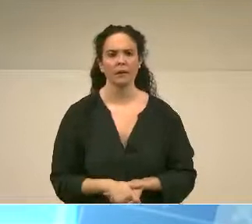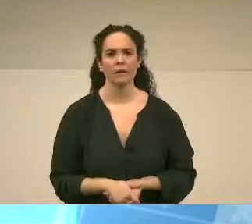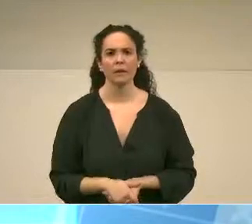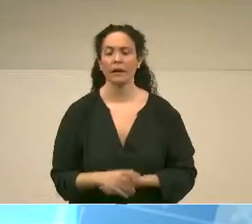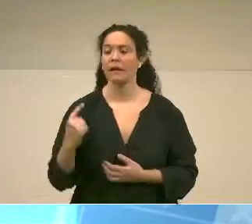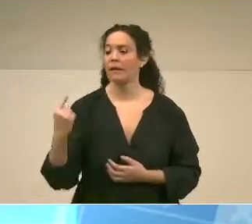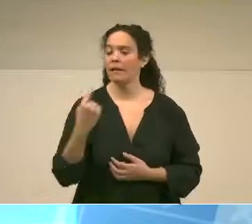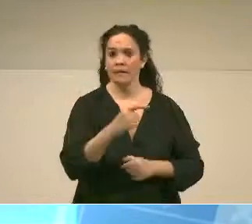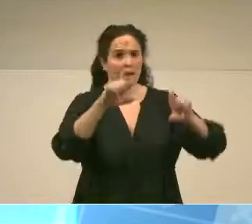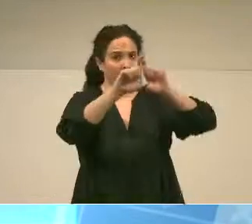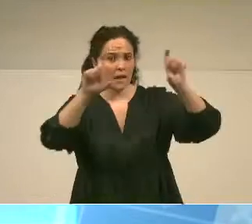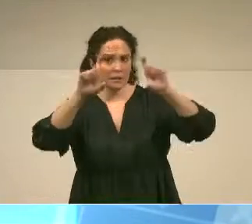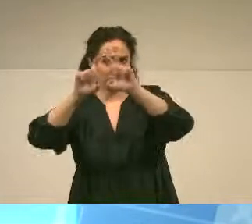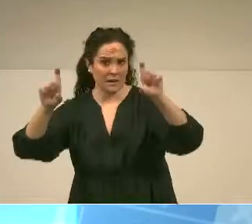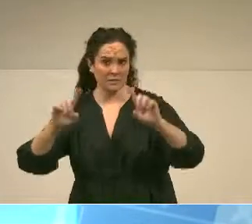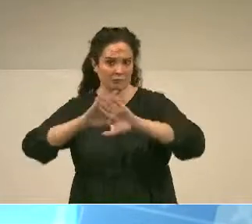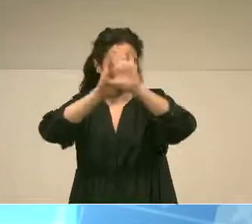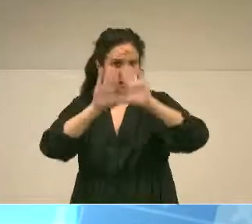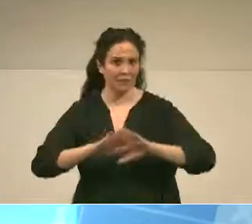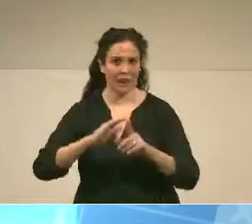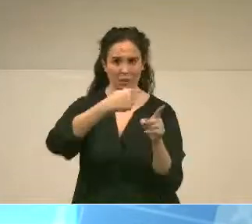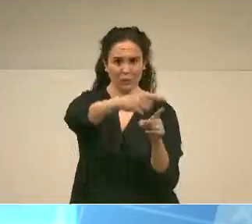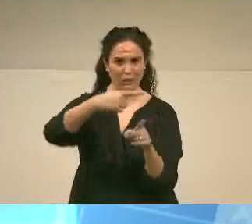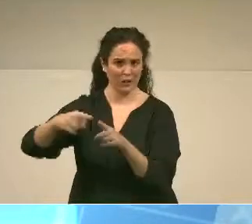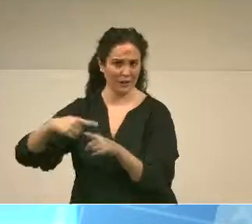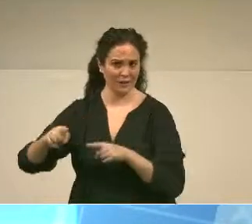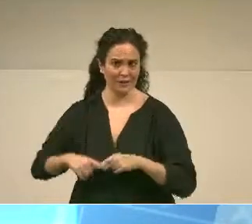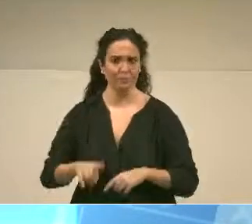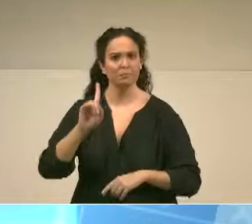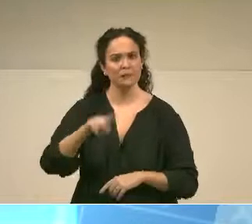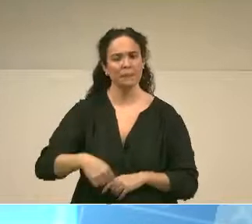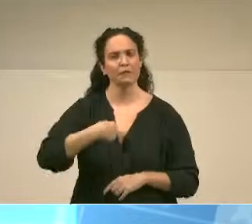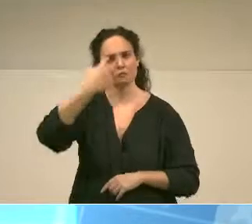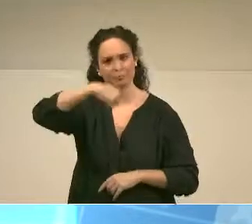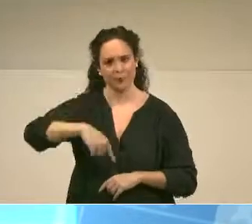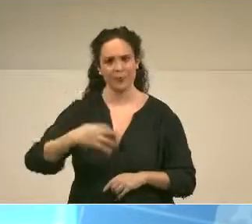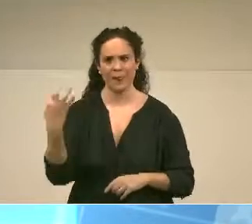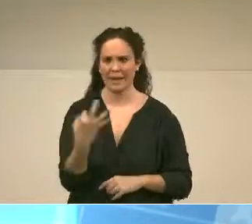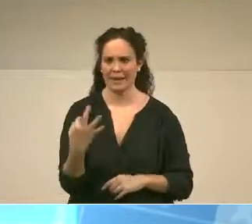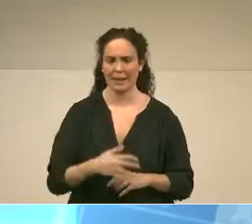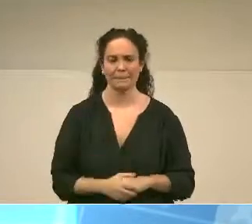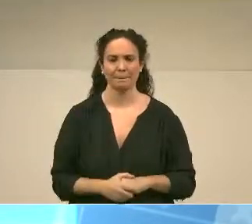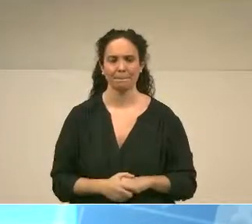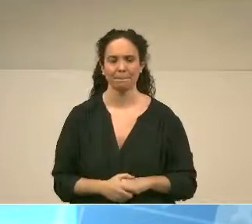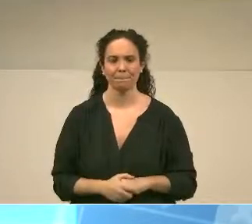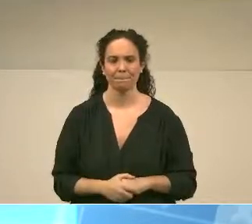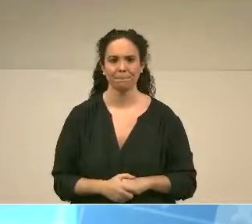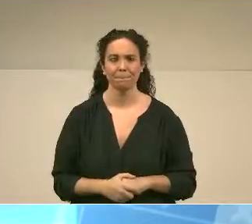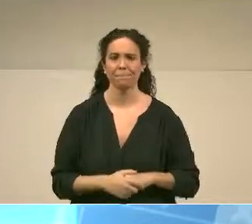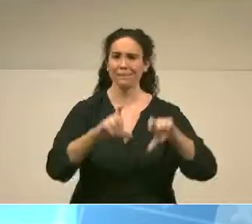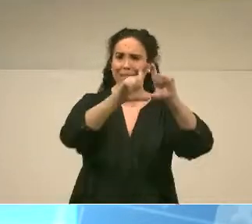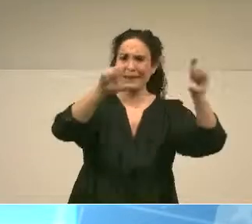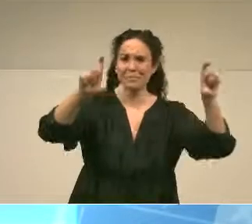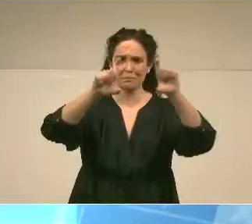cada empresa es diferente, pero también le voy a decir que me consta que las empresas están haciendo un esfuerzo